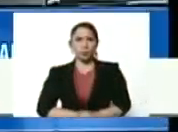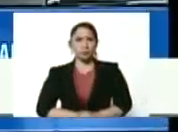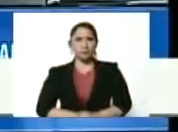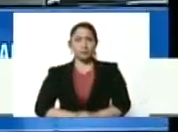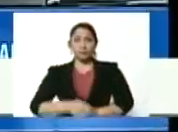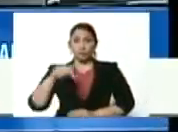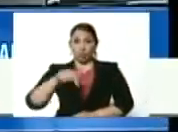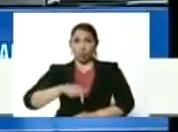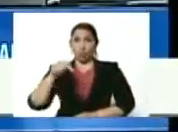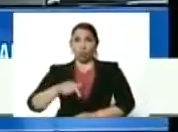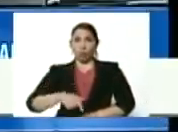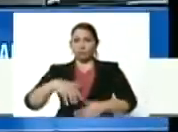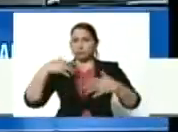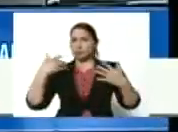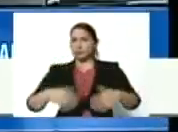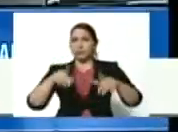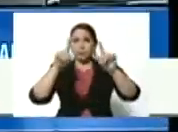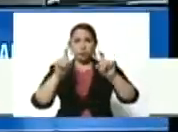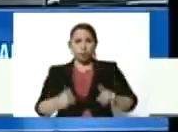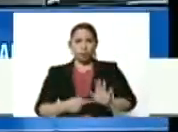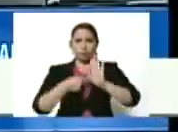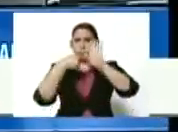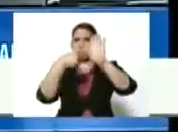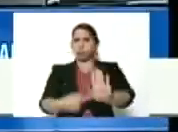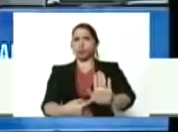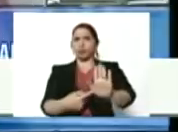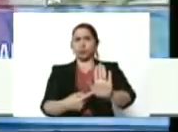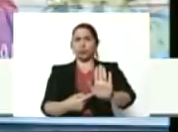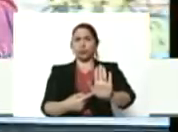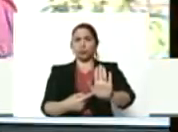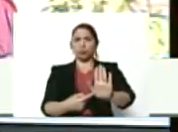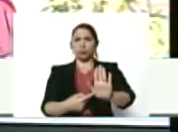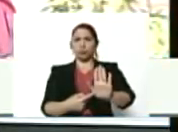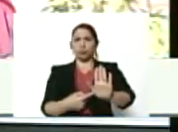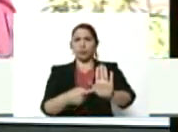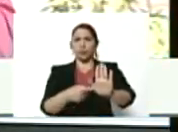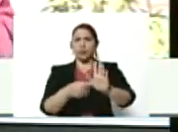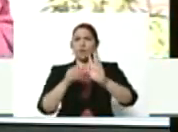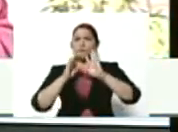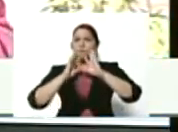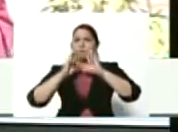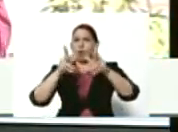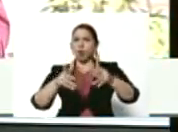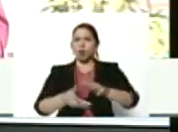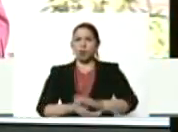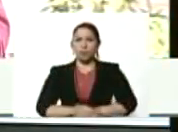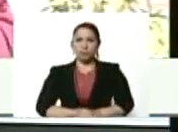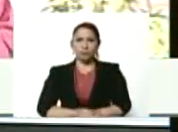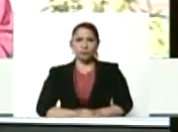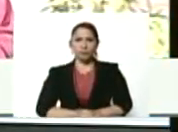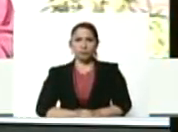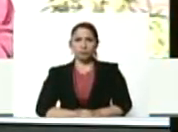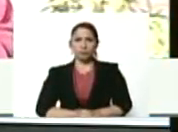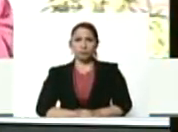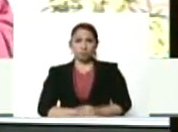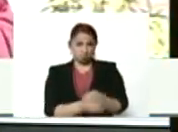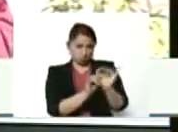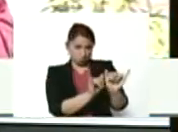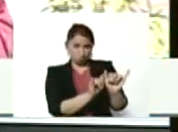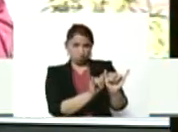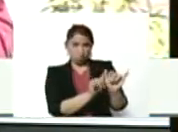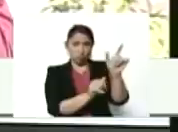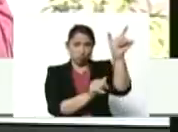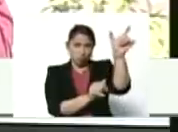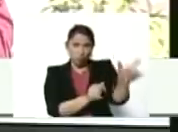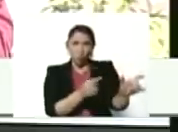Hoy se han sacado pruebas contundentes del testimonio directo de